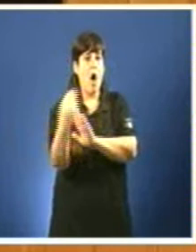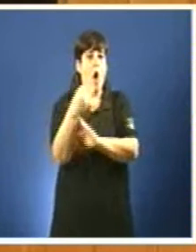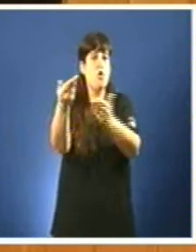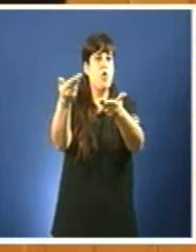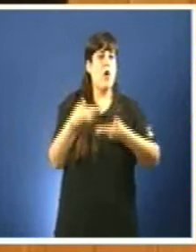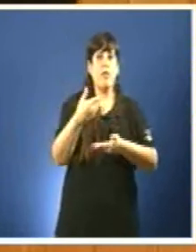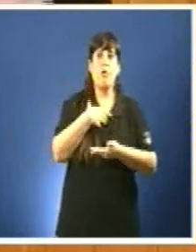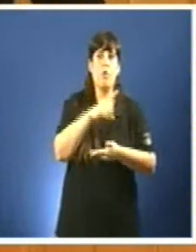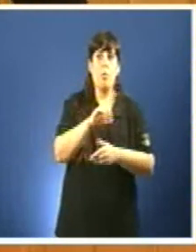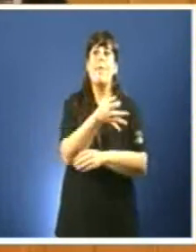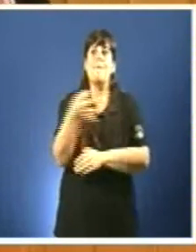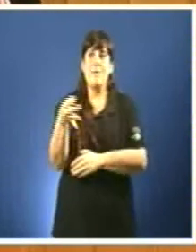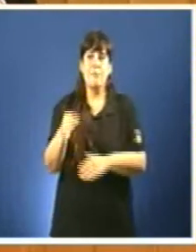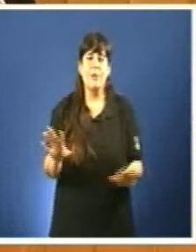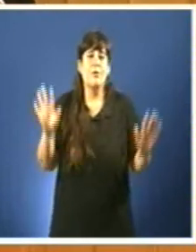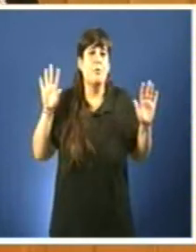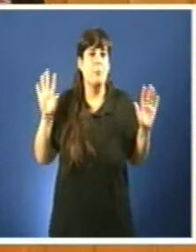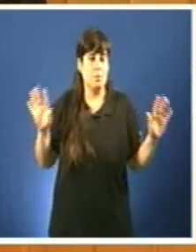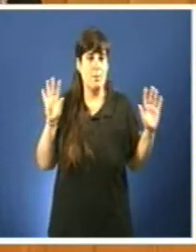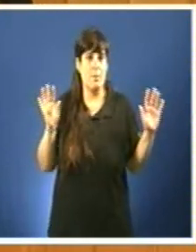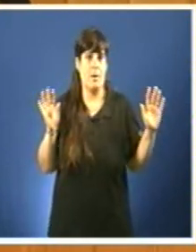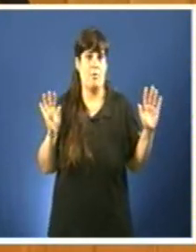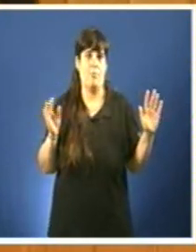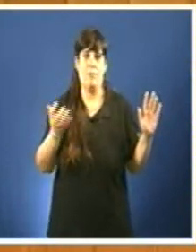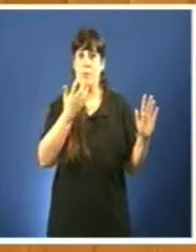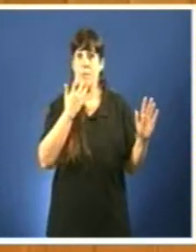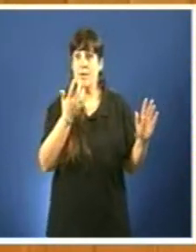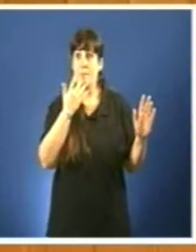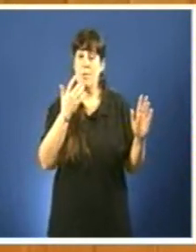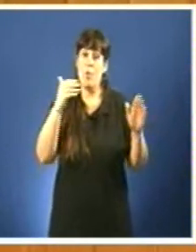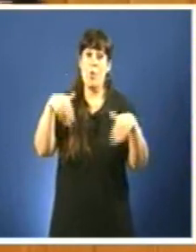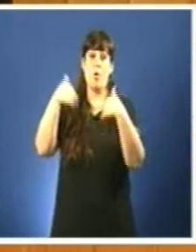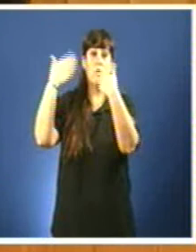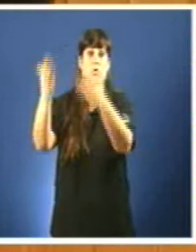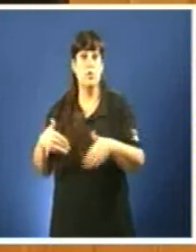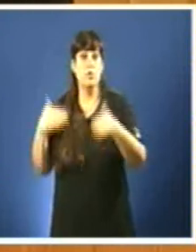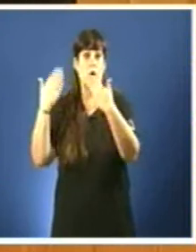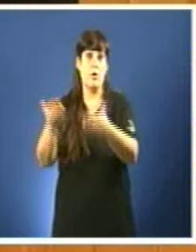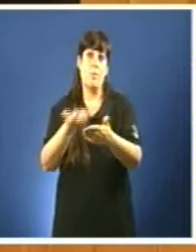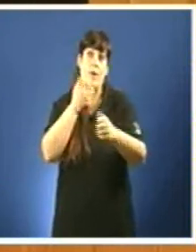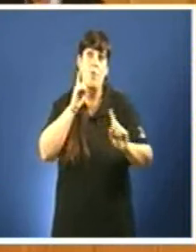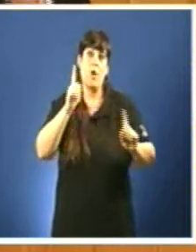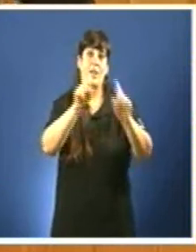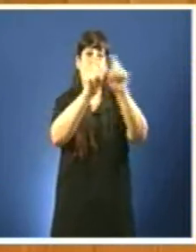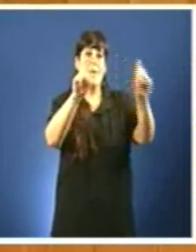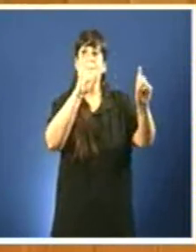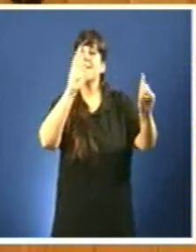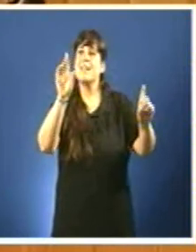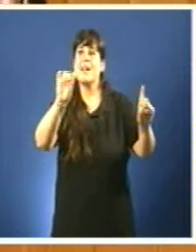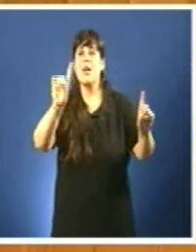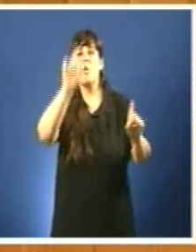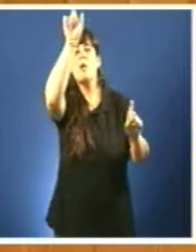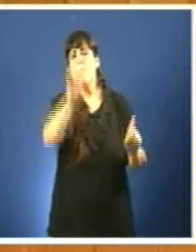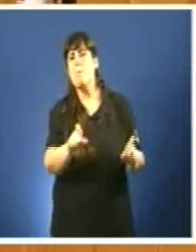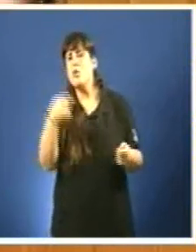acordo vostede tamén en que non haxa doacións dos accionistas de referencia desas empresas, a que non haxa